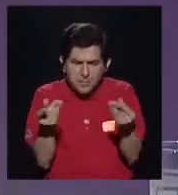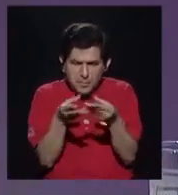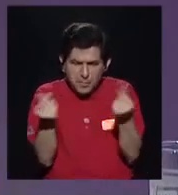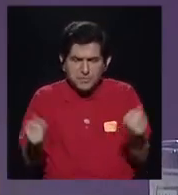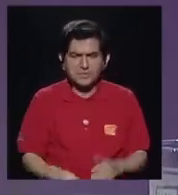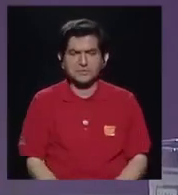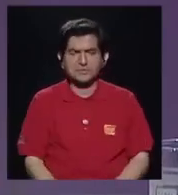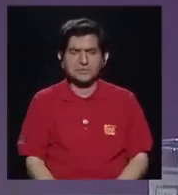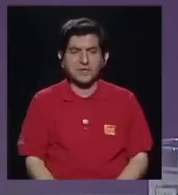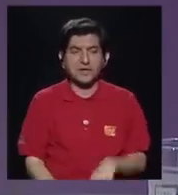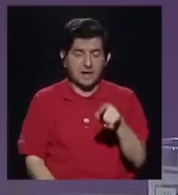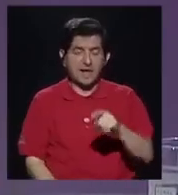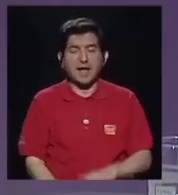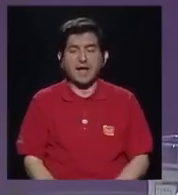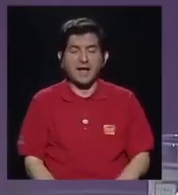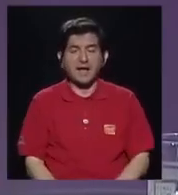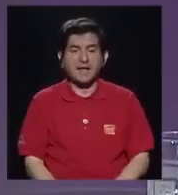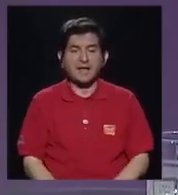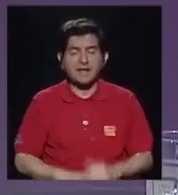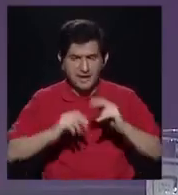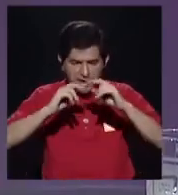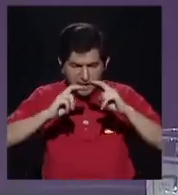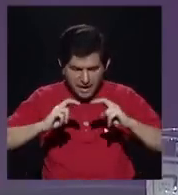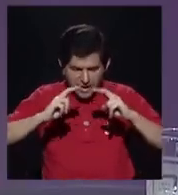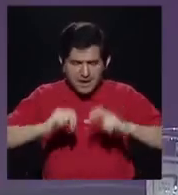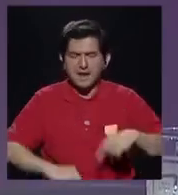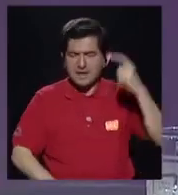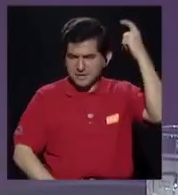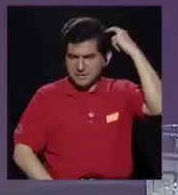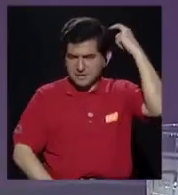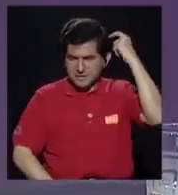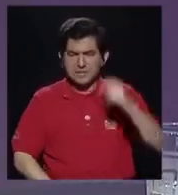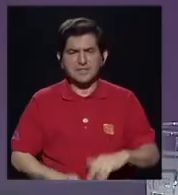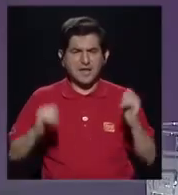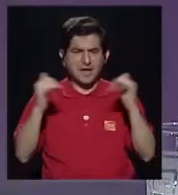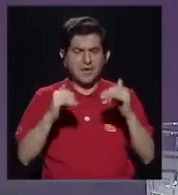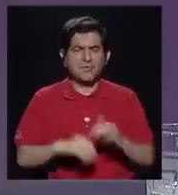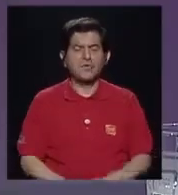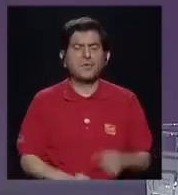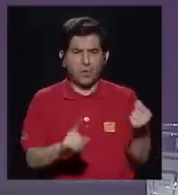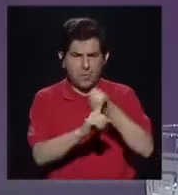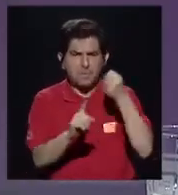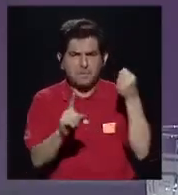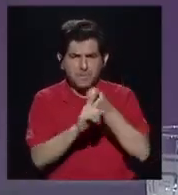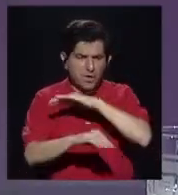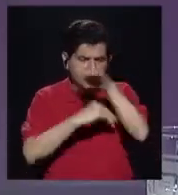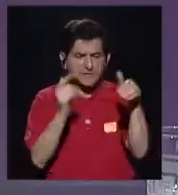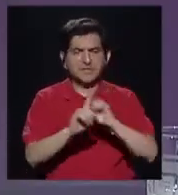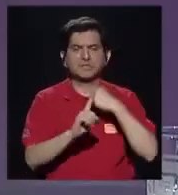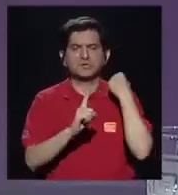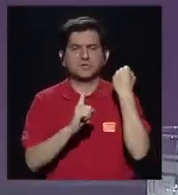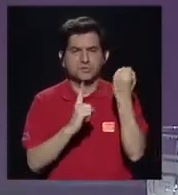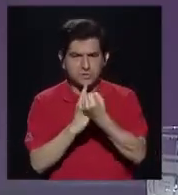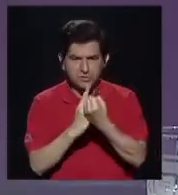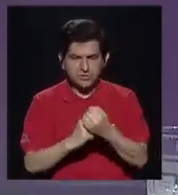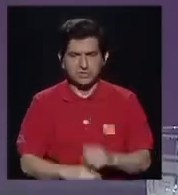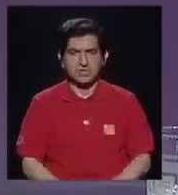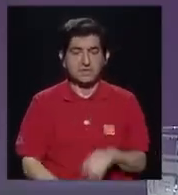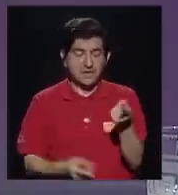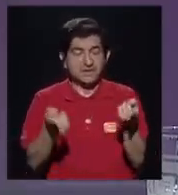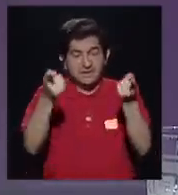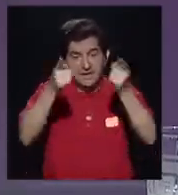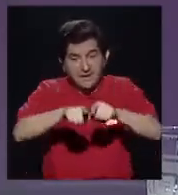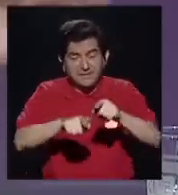programación neurobica acaba siendo violent génica para toda la sociedad Y entonces en estee caso de